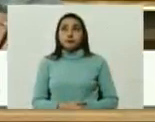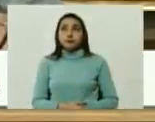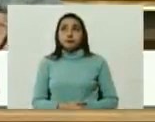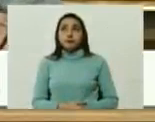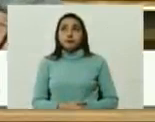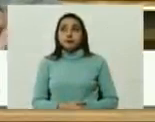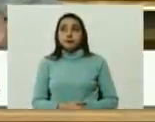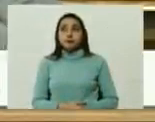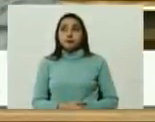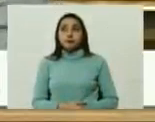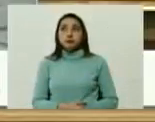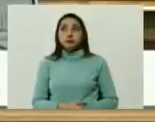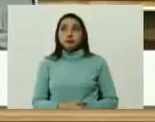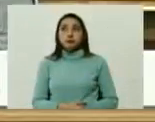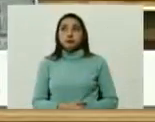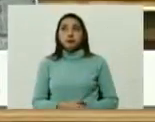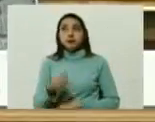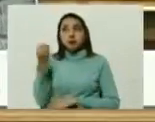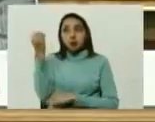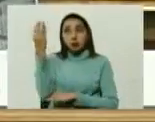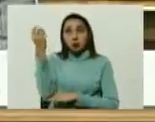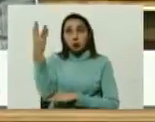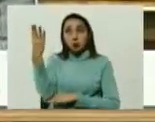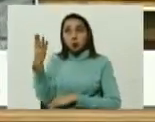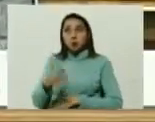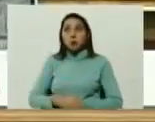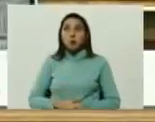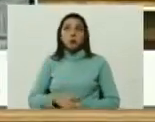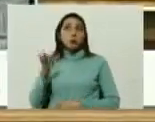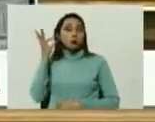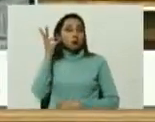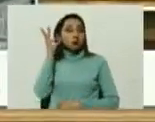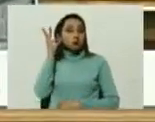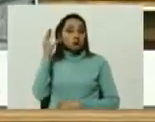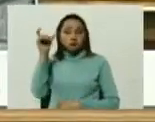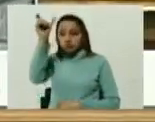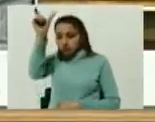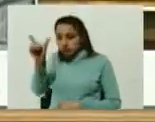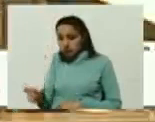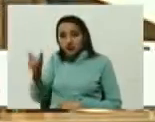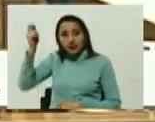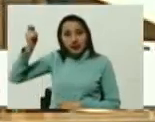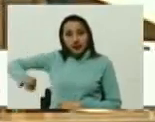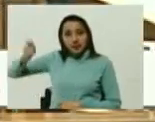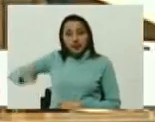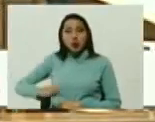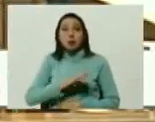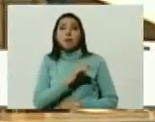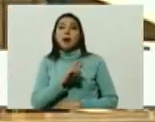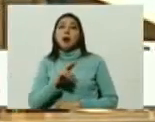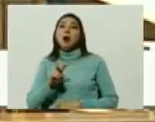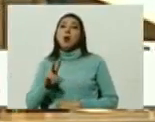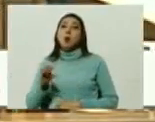voy a dejar en el derecho de palabra a la diputada rosa del valle león bravo